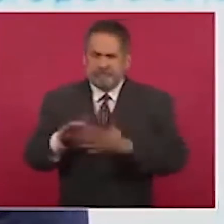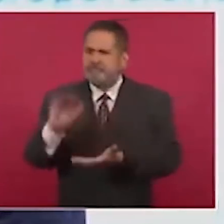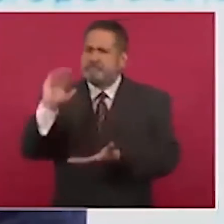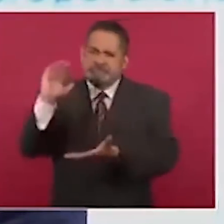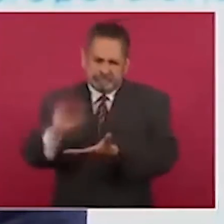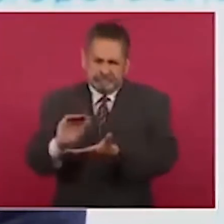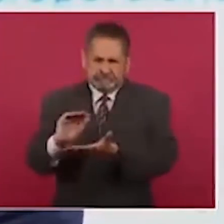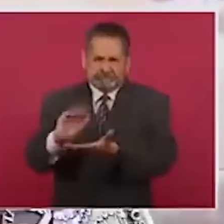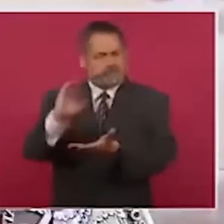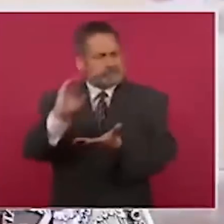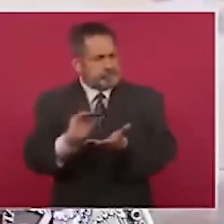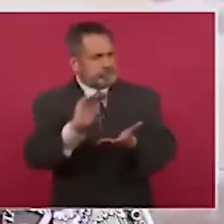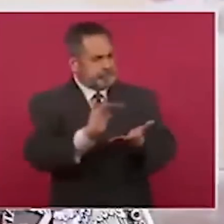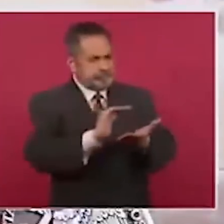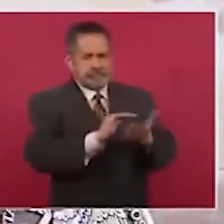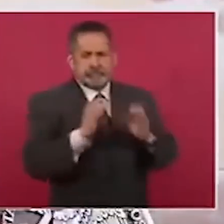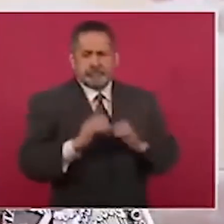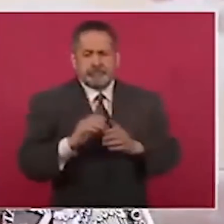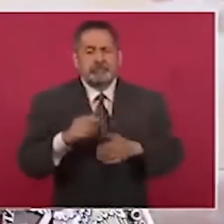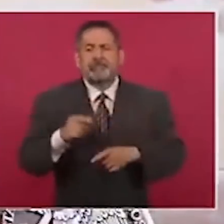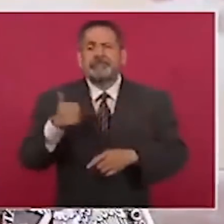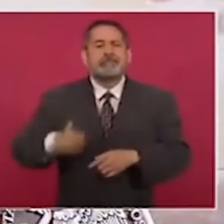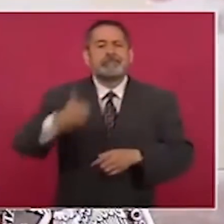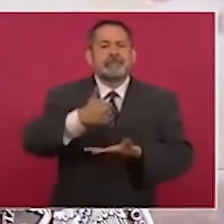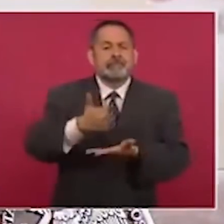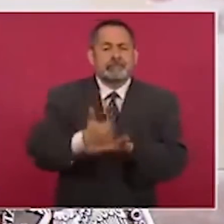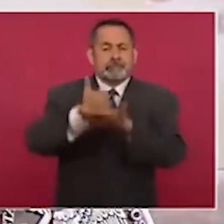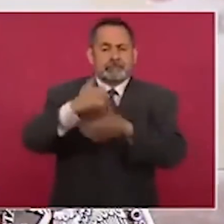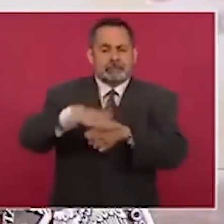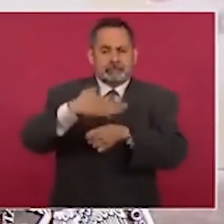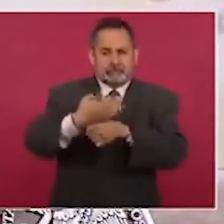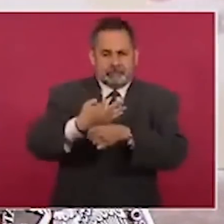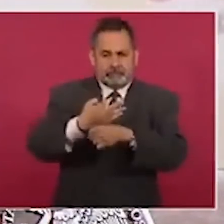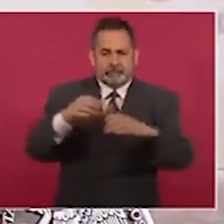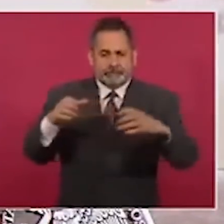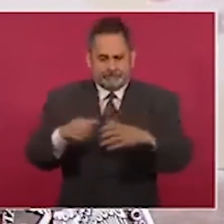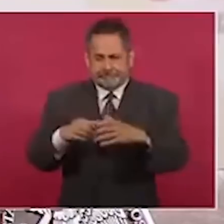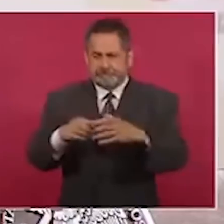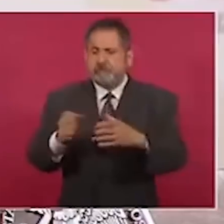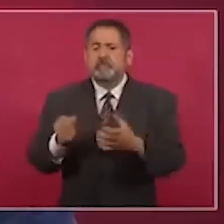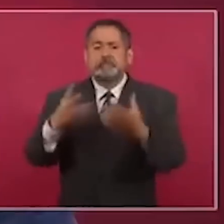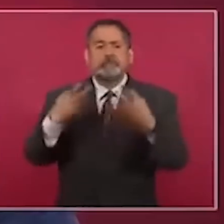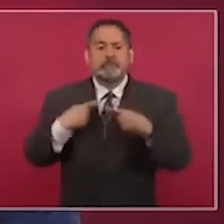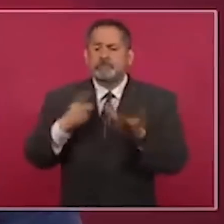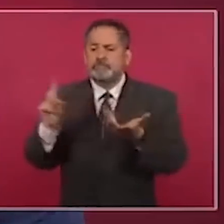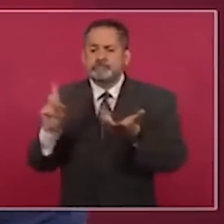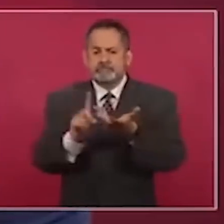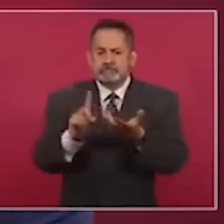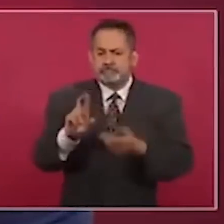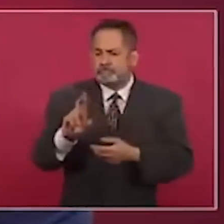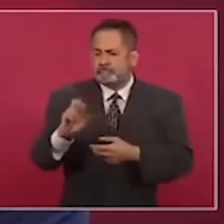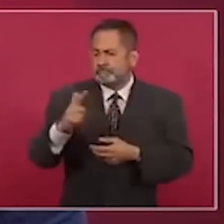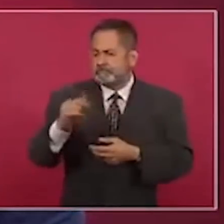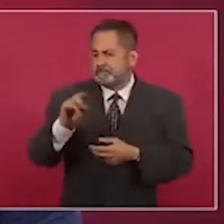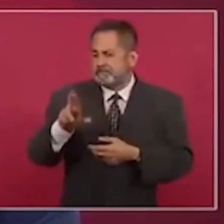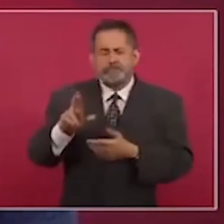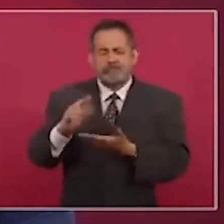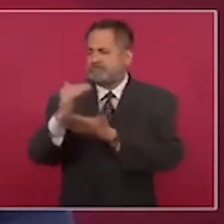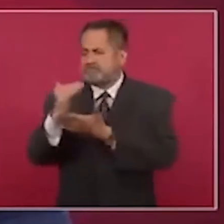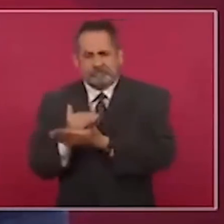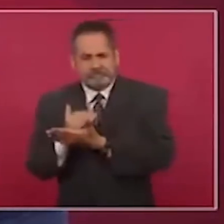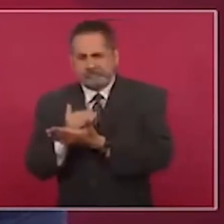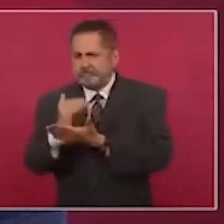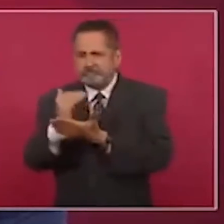regidores que podrán tener los ayuntamientos. Pero hay que resaltar que es sosteniendo como